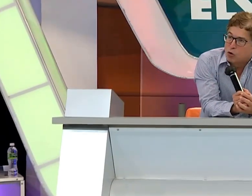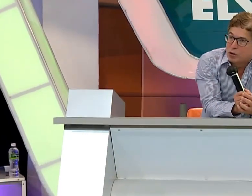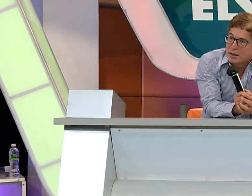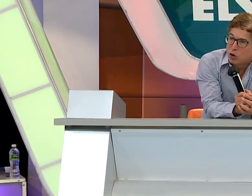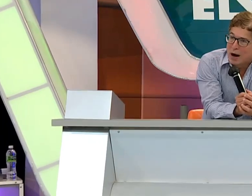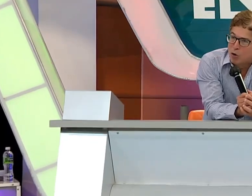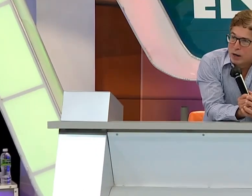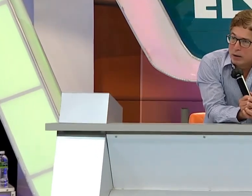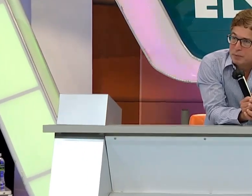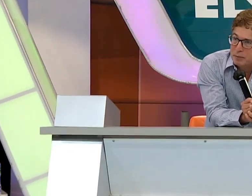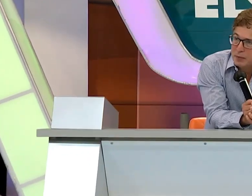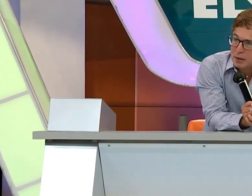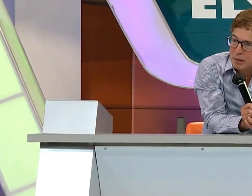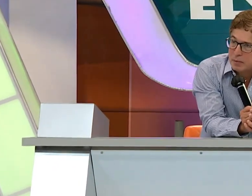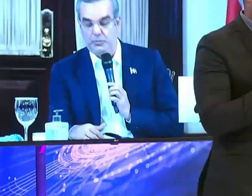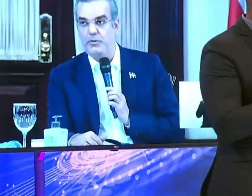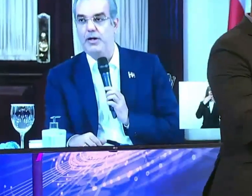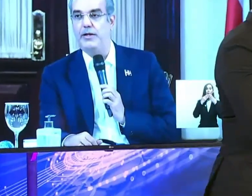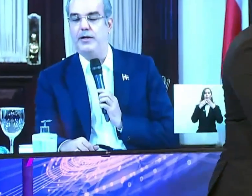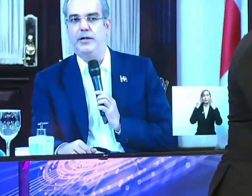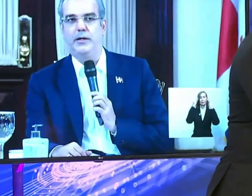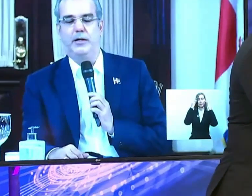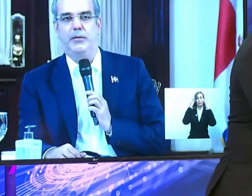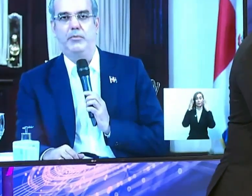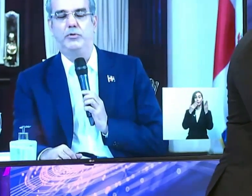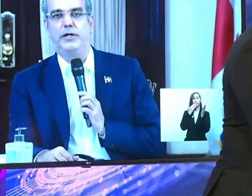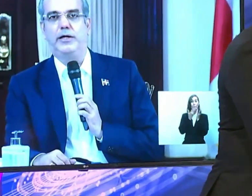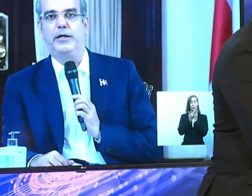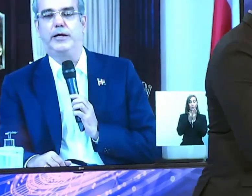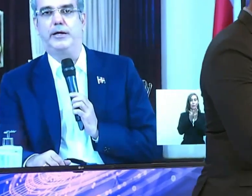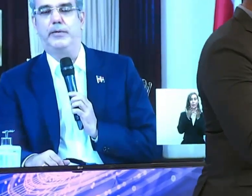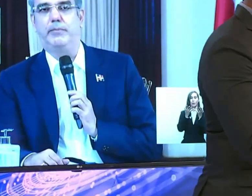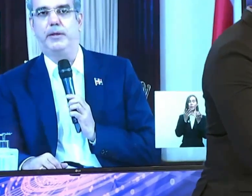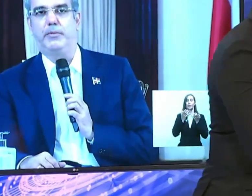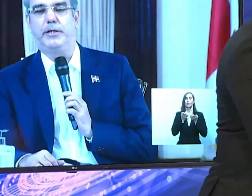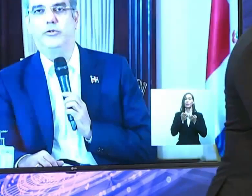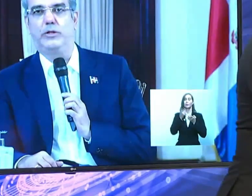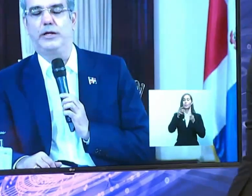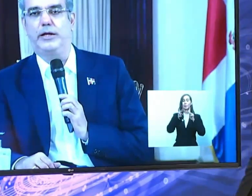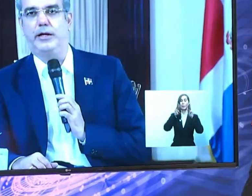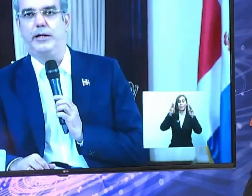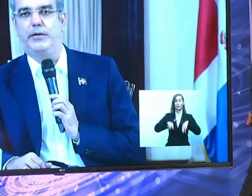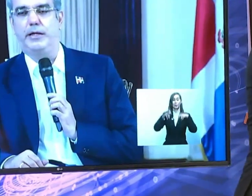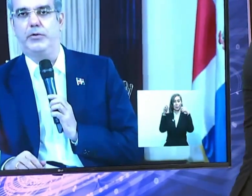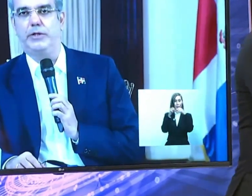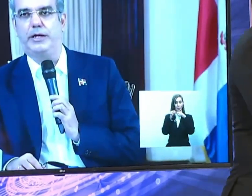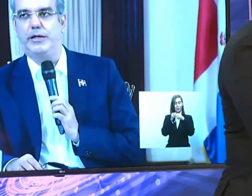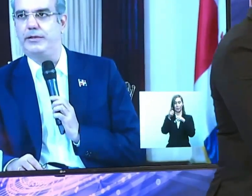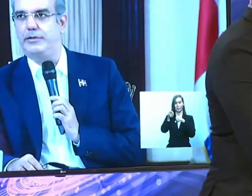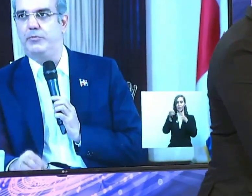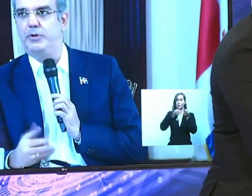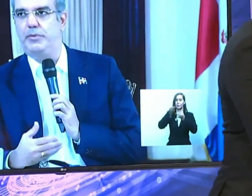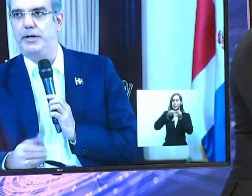diría ocurriendo ahora. En este preciso instante se está llevando a cabo la firma, o se llevó a cabo la firma del pacto eléctrico en el